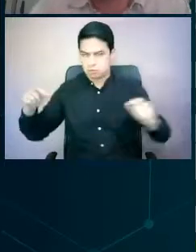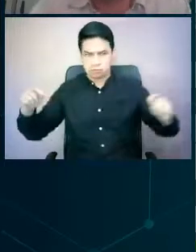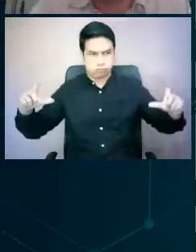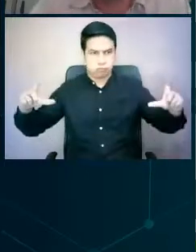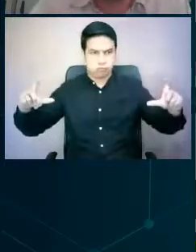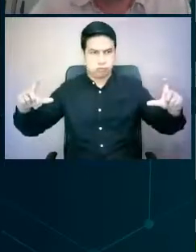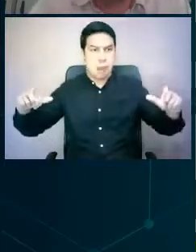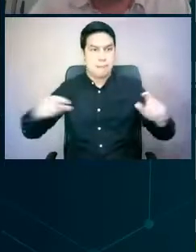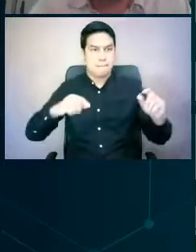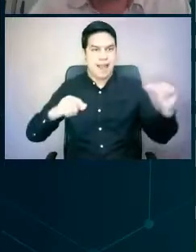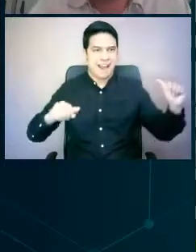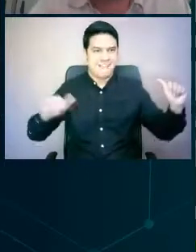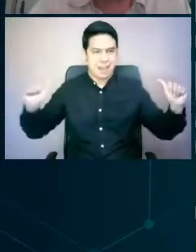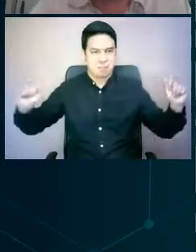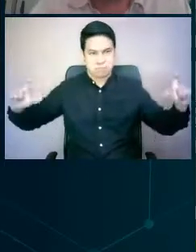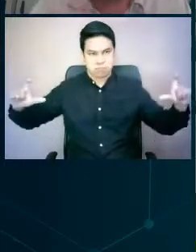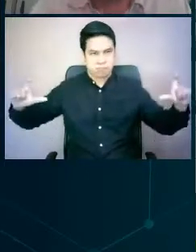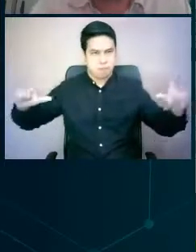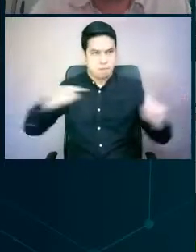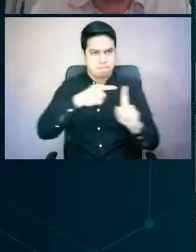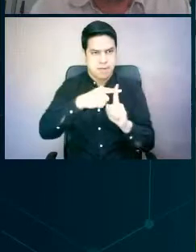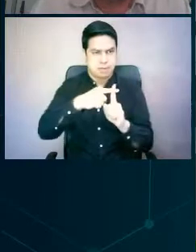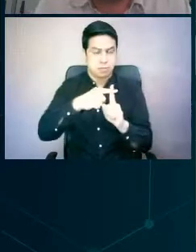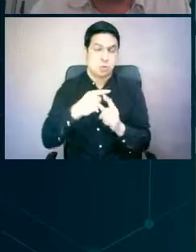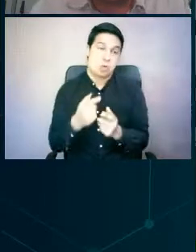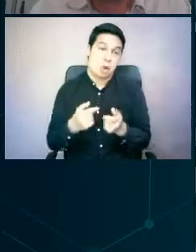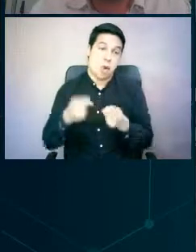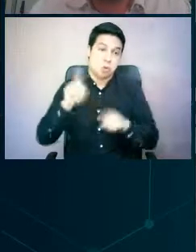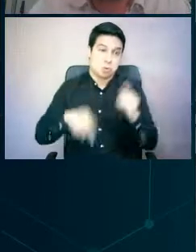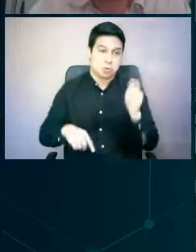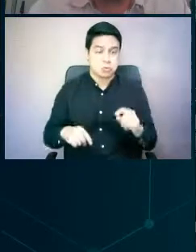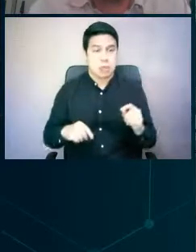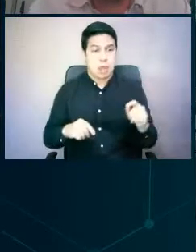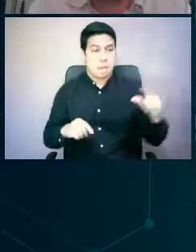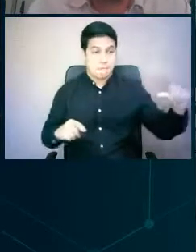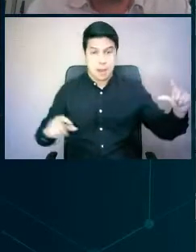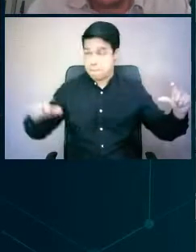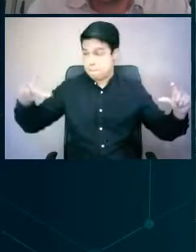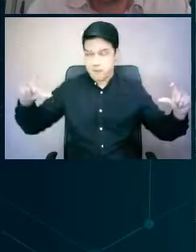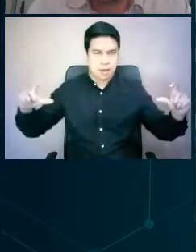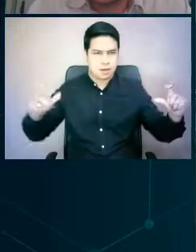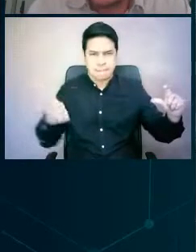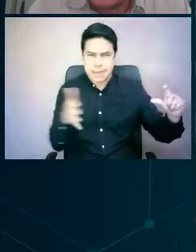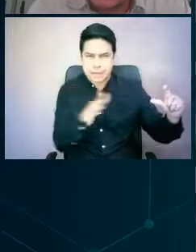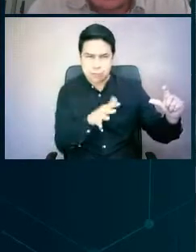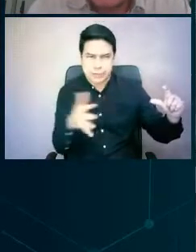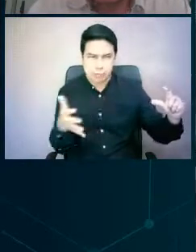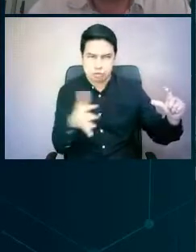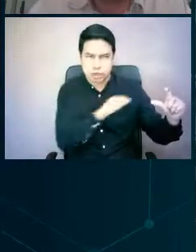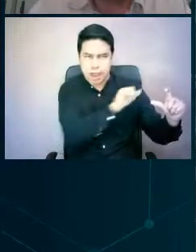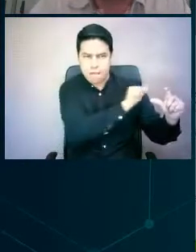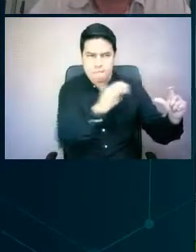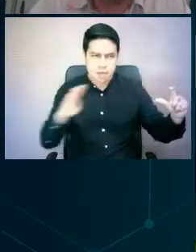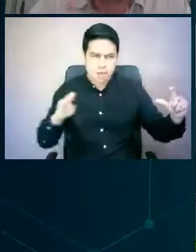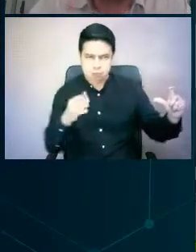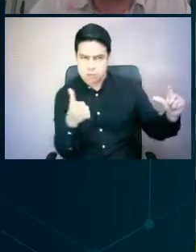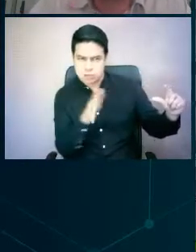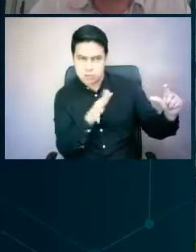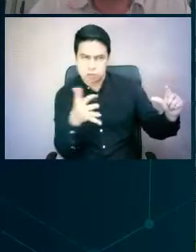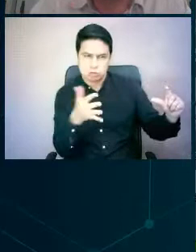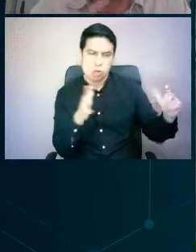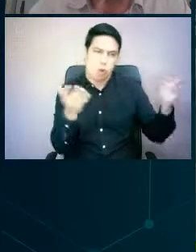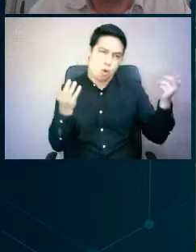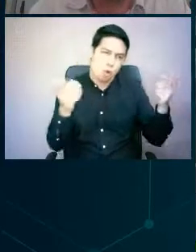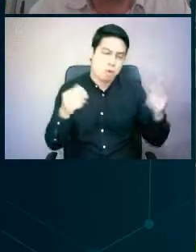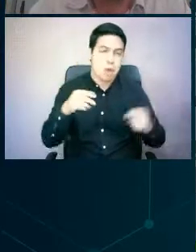un promedio o para otros simplemente es el valor máximo de las dos corrientes en ambos extremos. Entonces tenemos dos